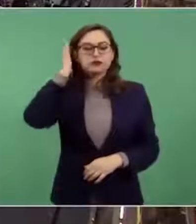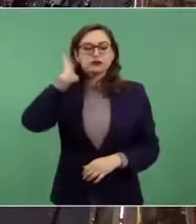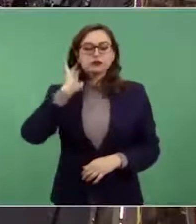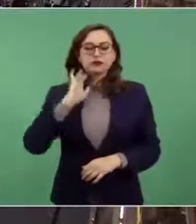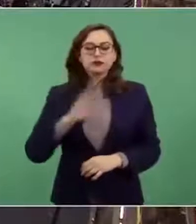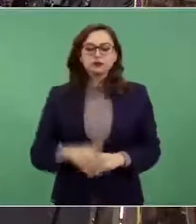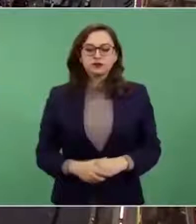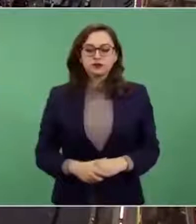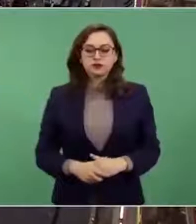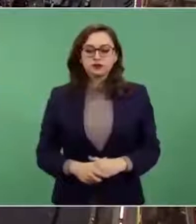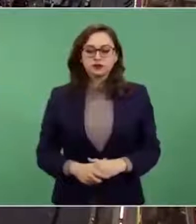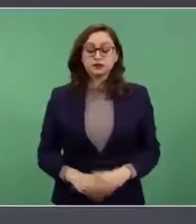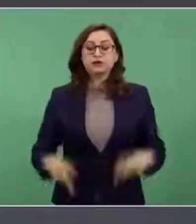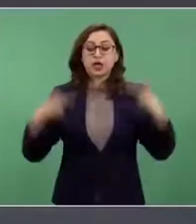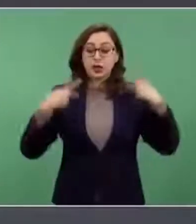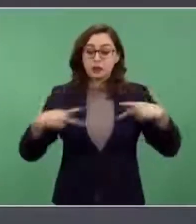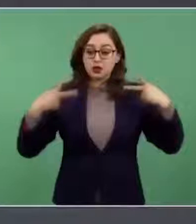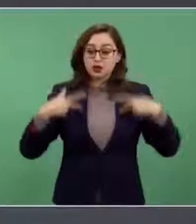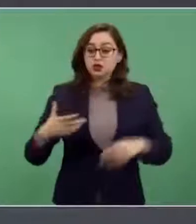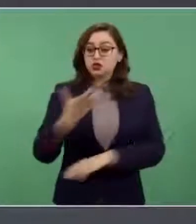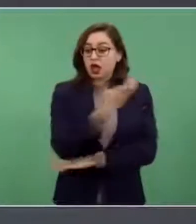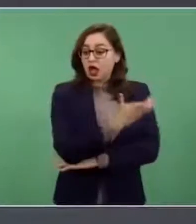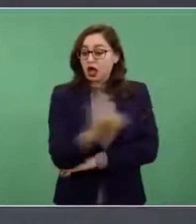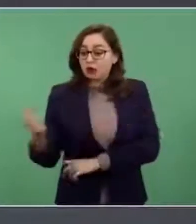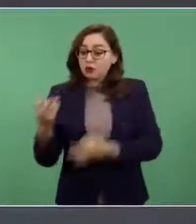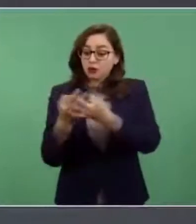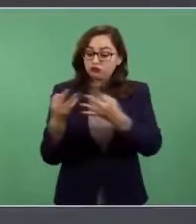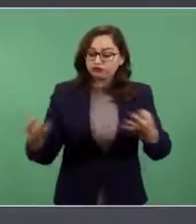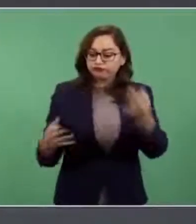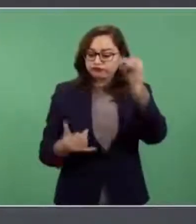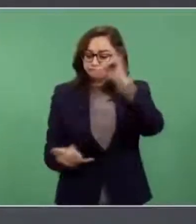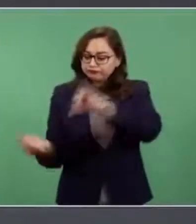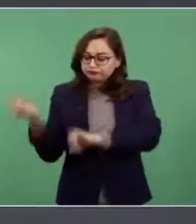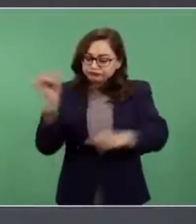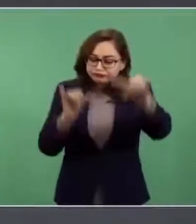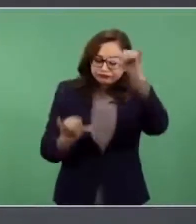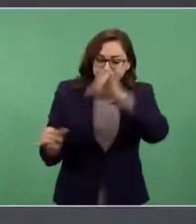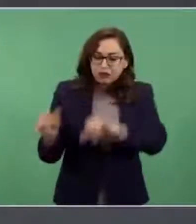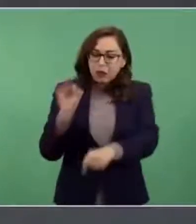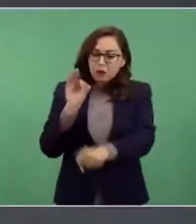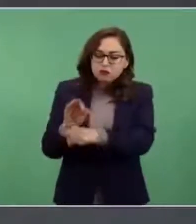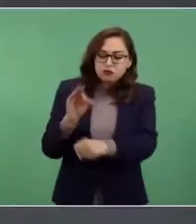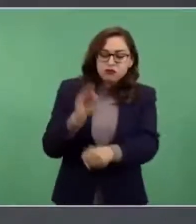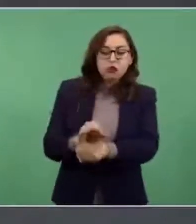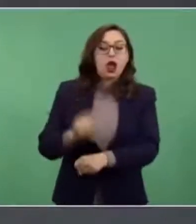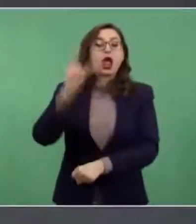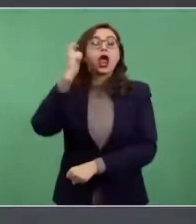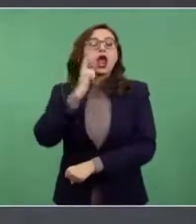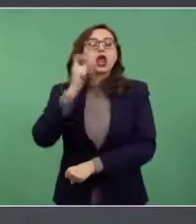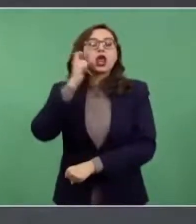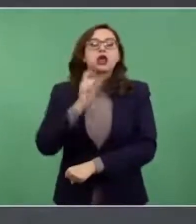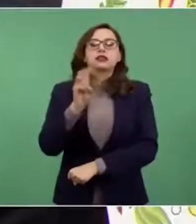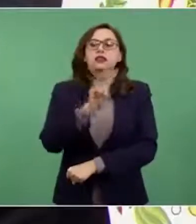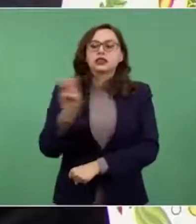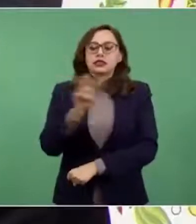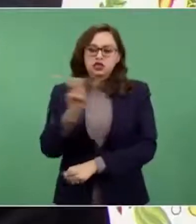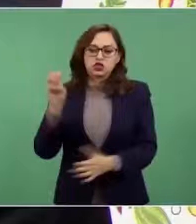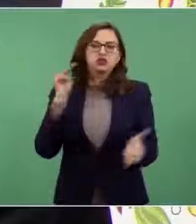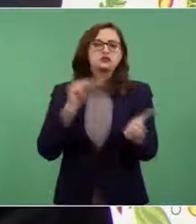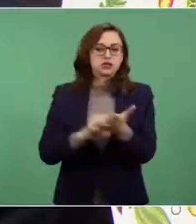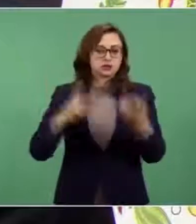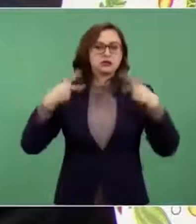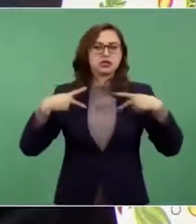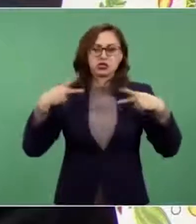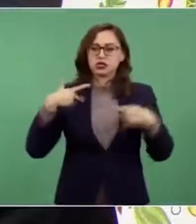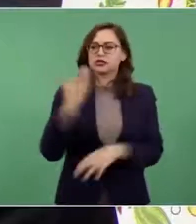fertilizantes a todos los productores de Guerrero. Más de 300,000 productores de